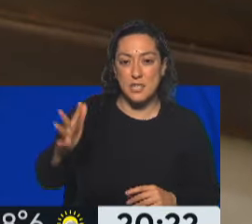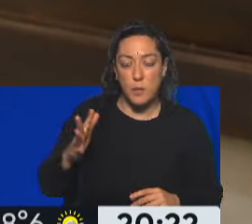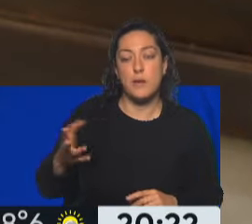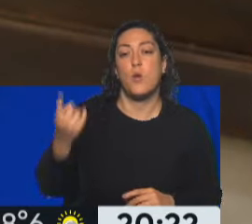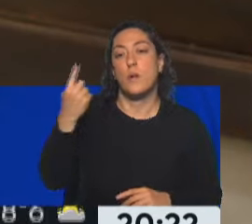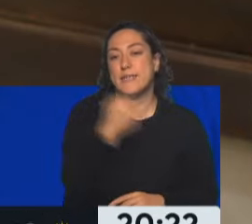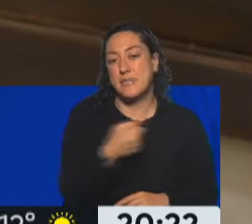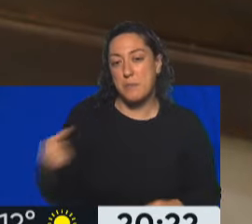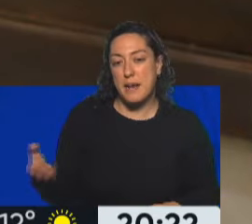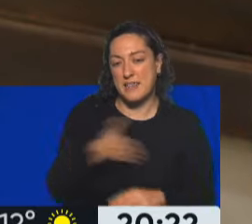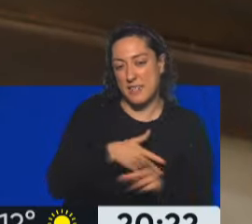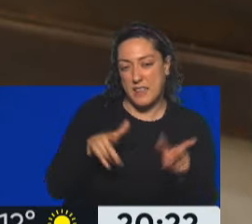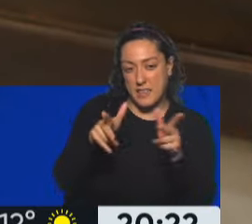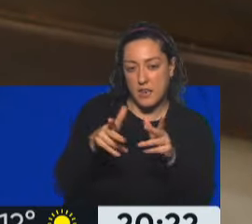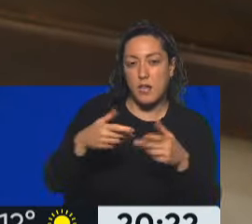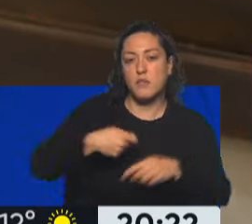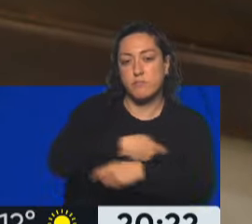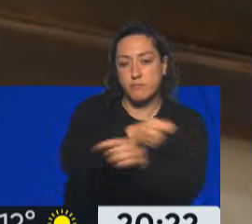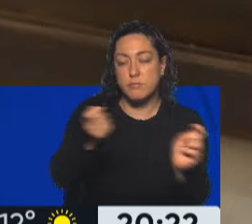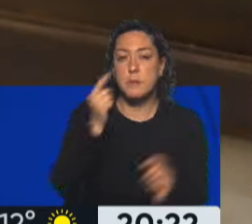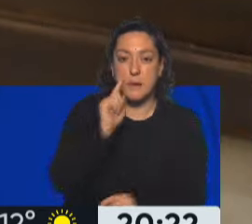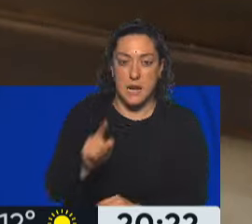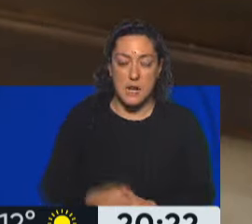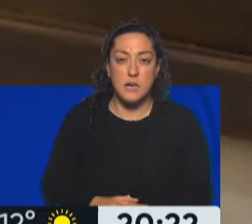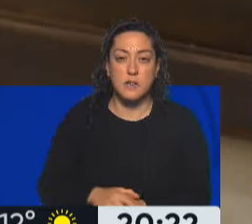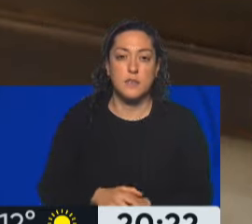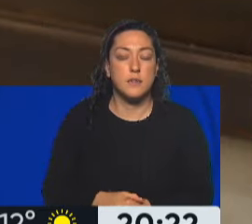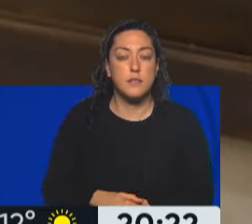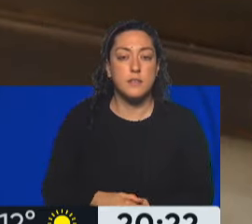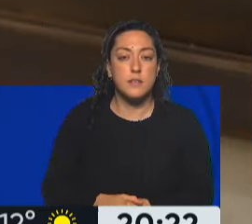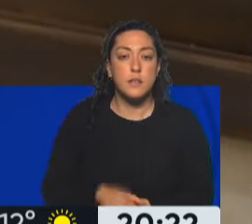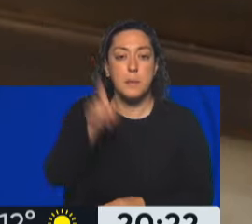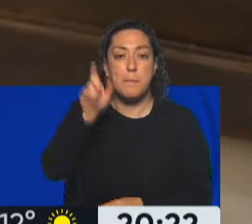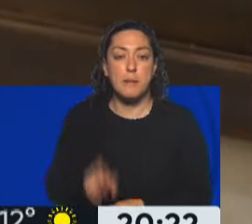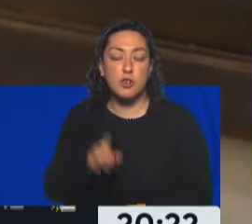semana, como dije previamente, se entregarán 1.000. Y bueno, quien está a cargo de, digamos,